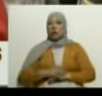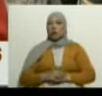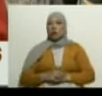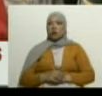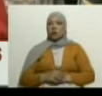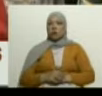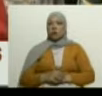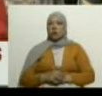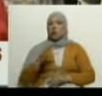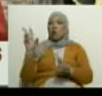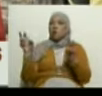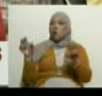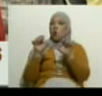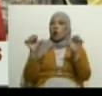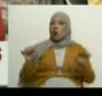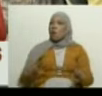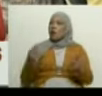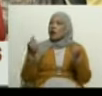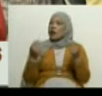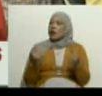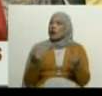lo es el nuevo modelo económico,